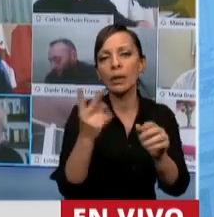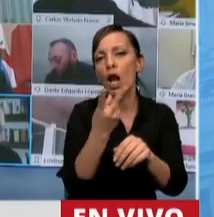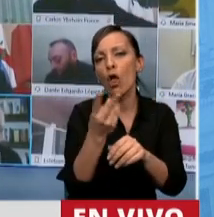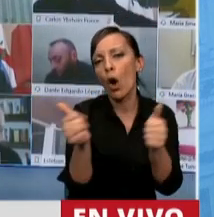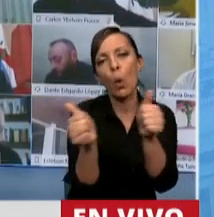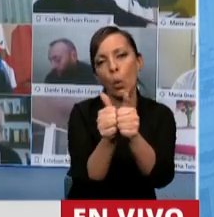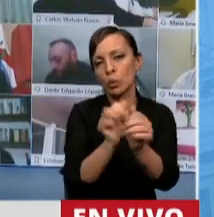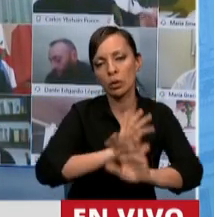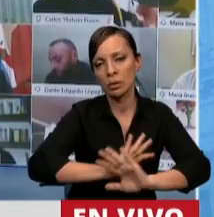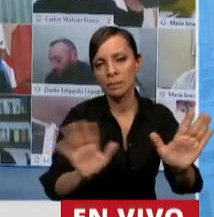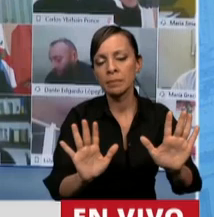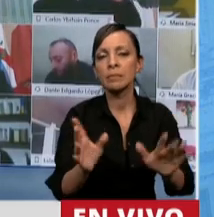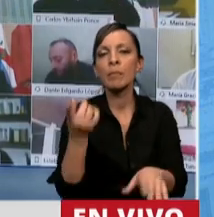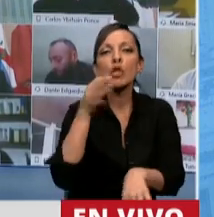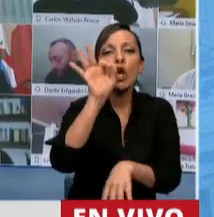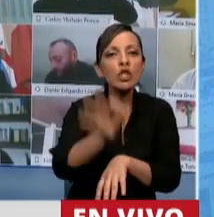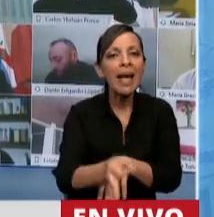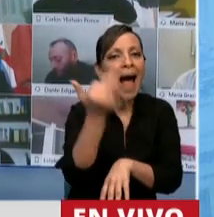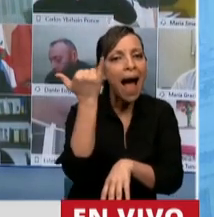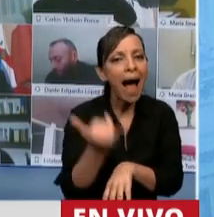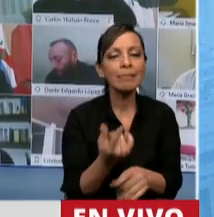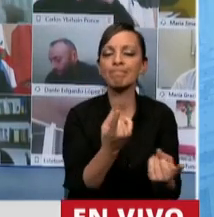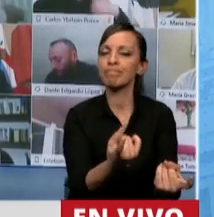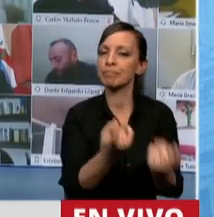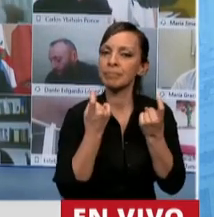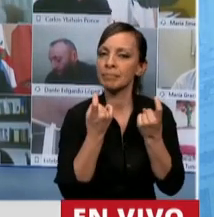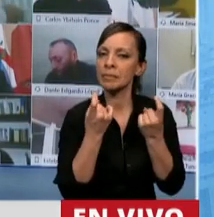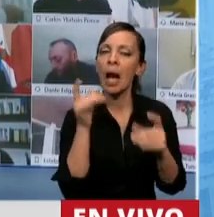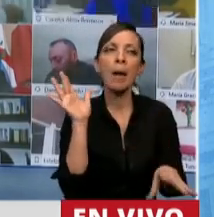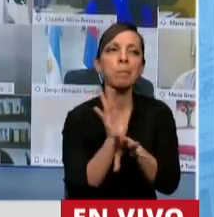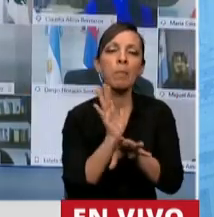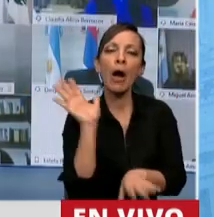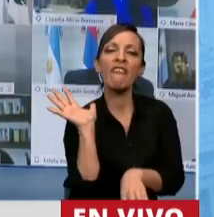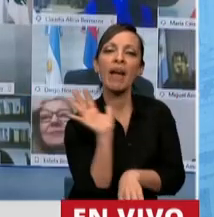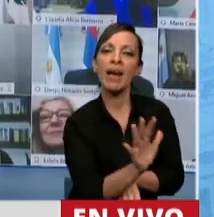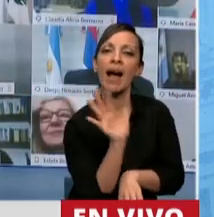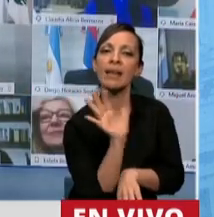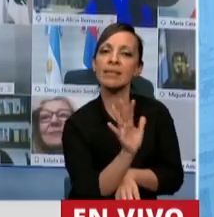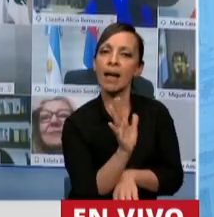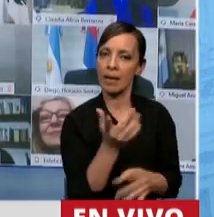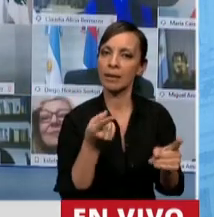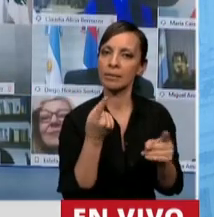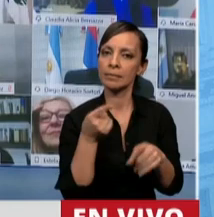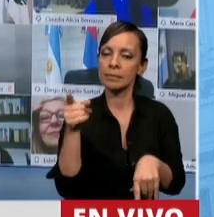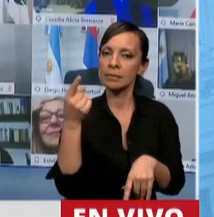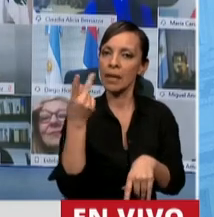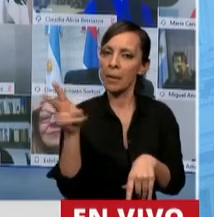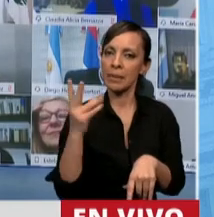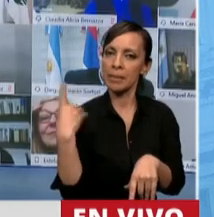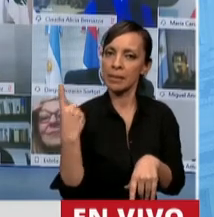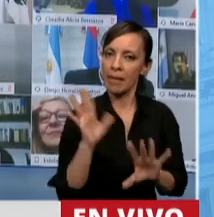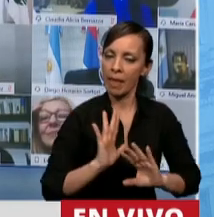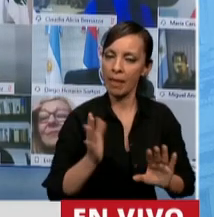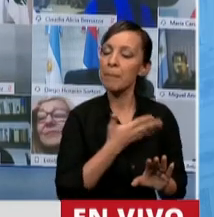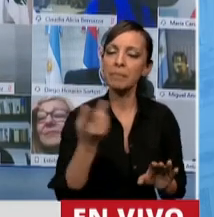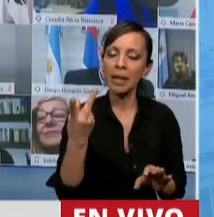que hay una sed de venganza en varios de la vicepresidenta. Creo que hay que reconocerlo, que lo tenemos que